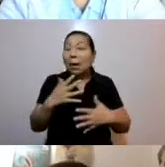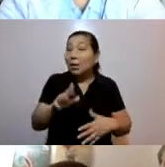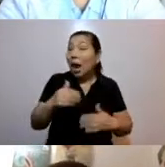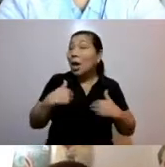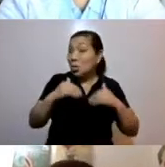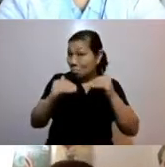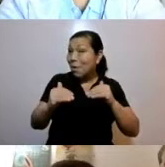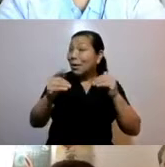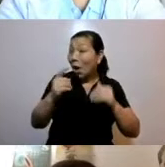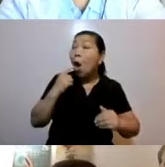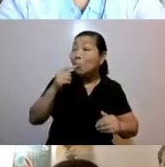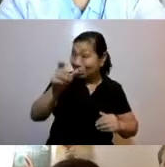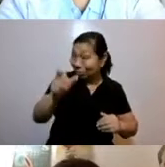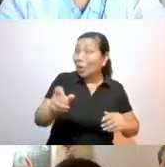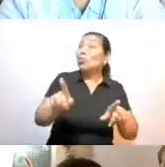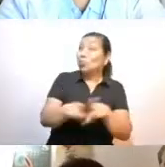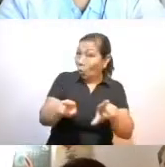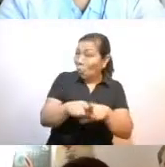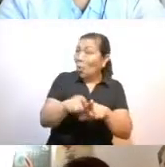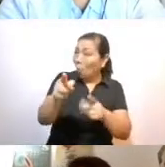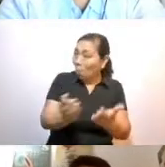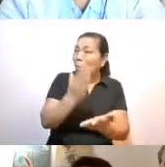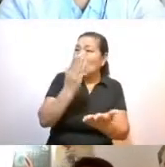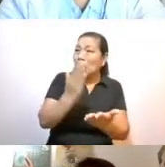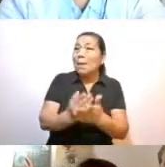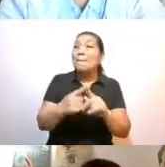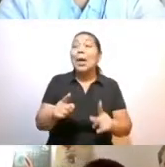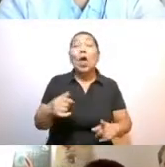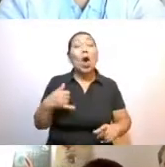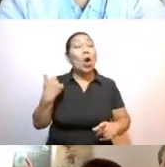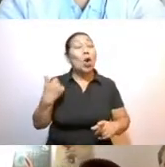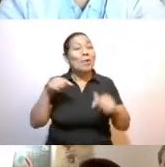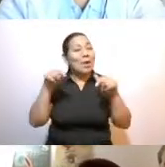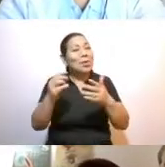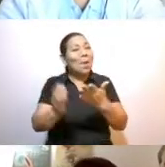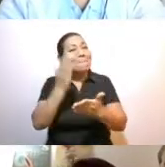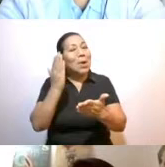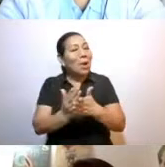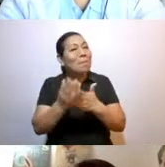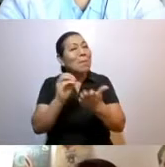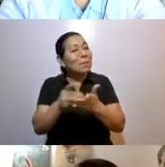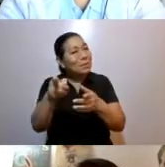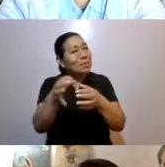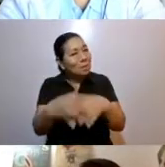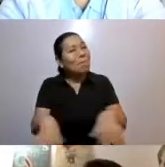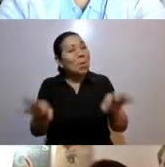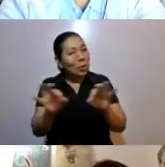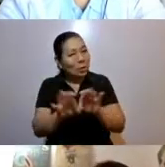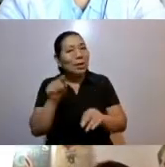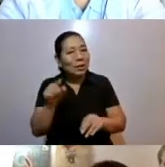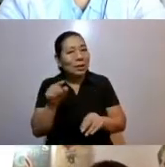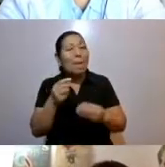mayores también lo pueden tener, pero en el joven este es un factor muy importante, porque